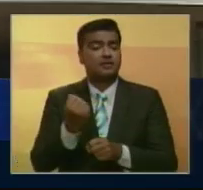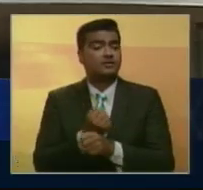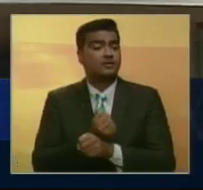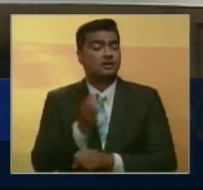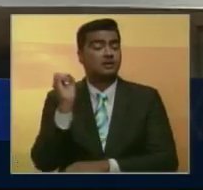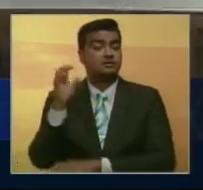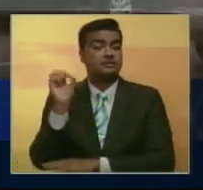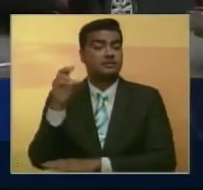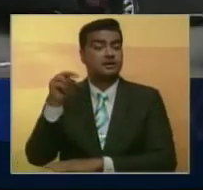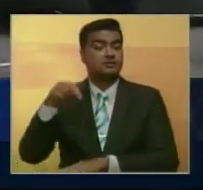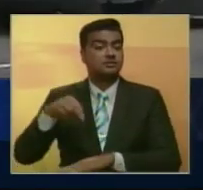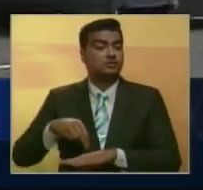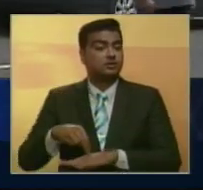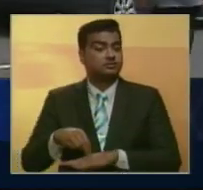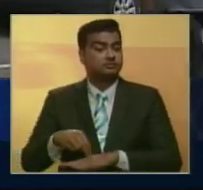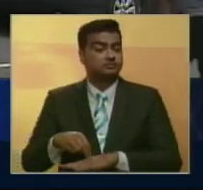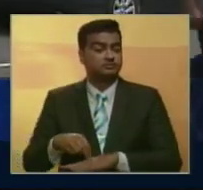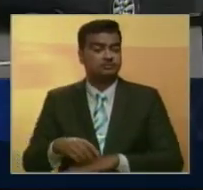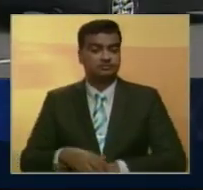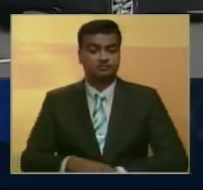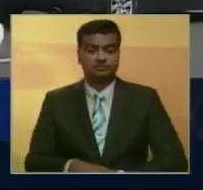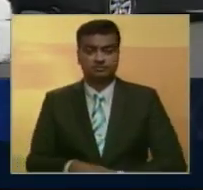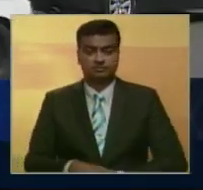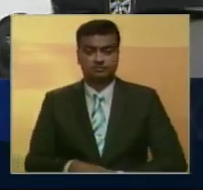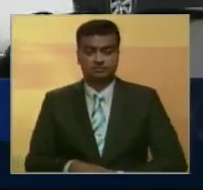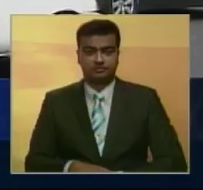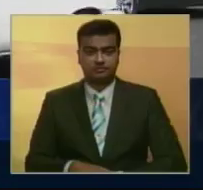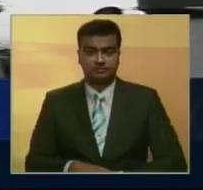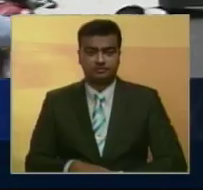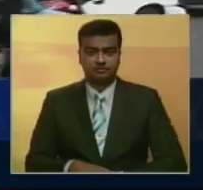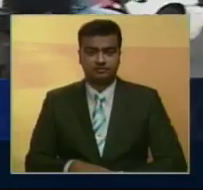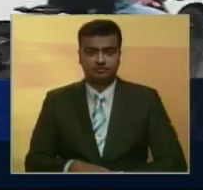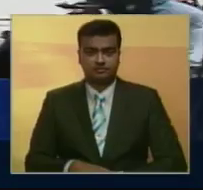la Asamblea Nacional para liberar a los presos políticos.